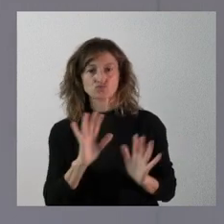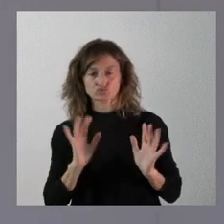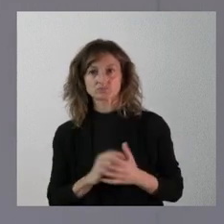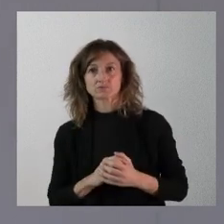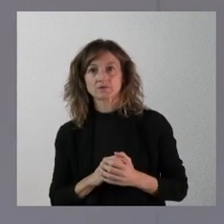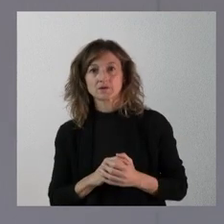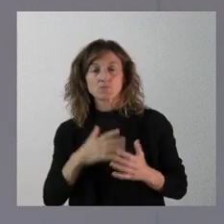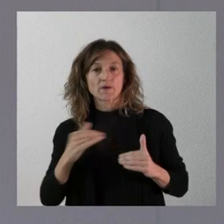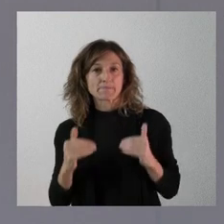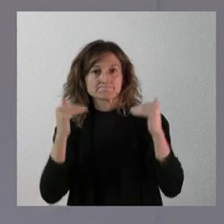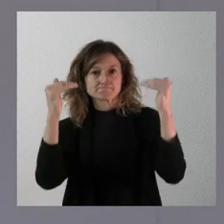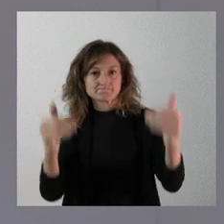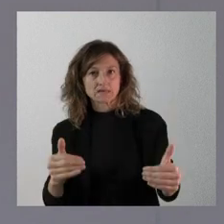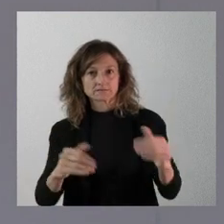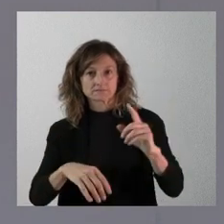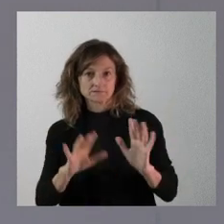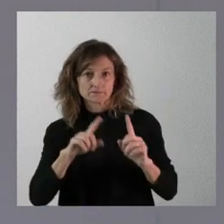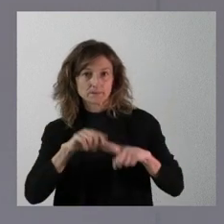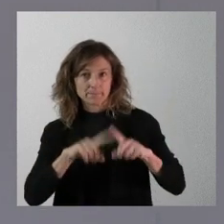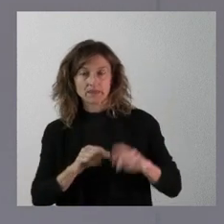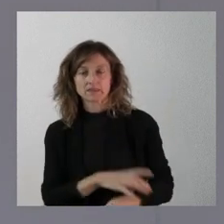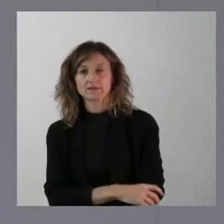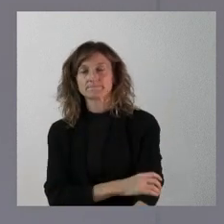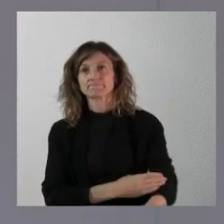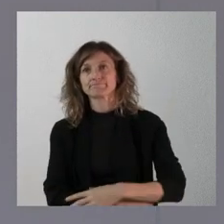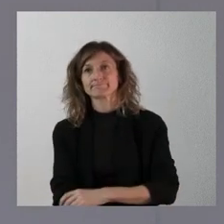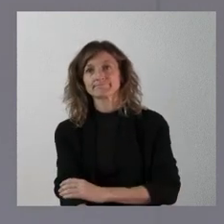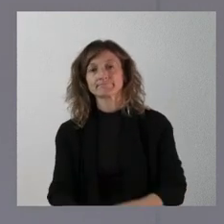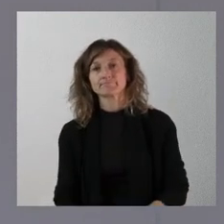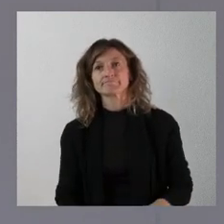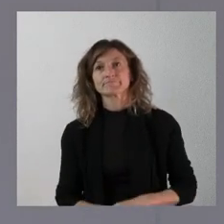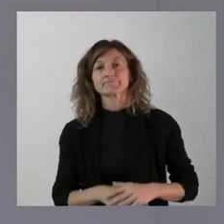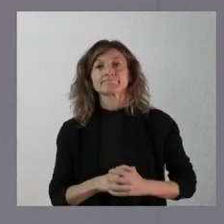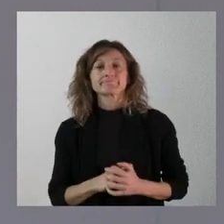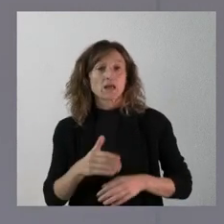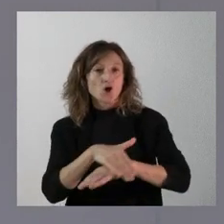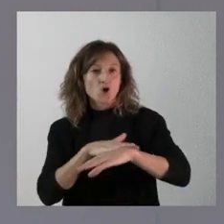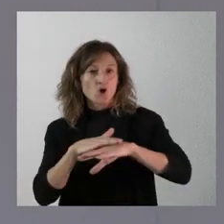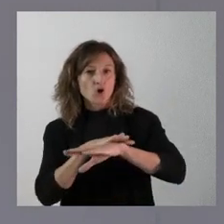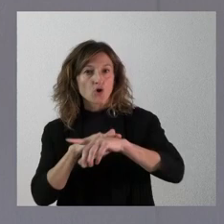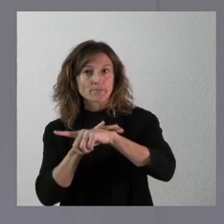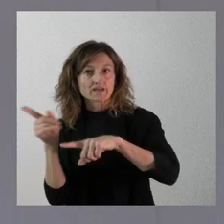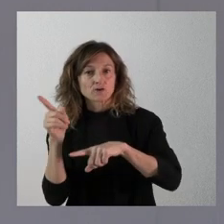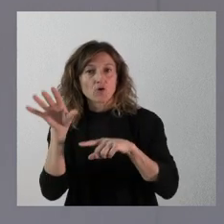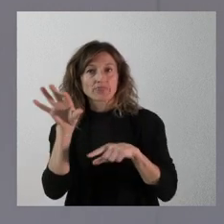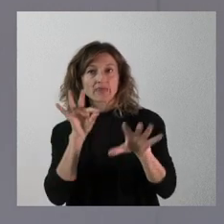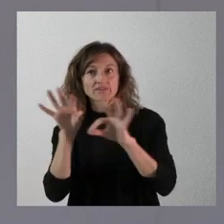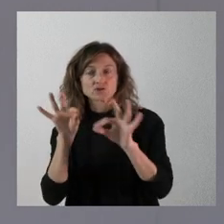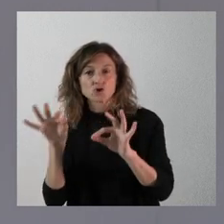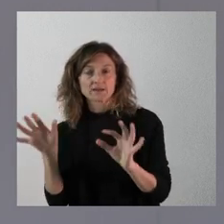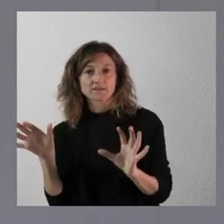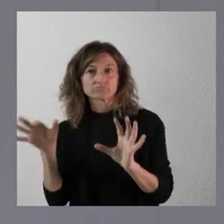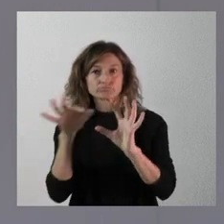podrían ser prorrogables en el futuro cuando pasen estos cuatro años y que el gobierno esté tomando decisiones vinculadas